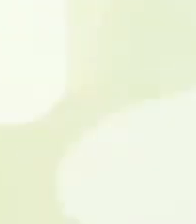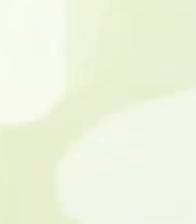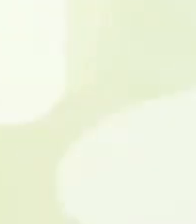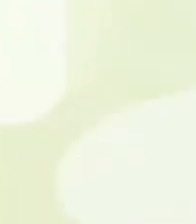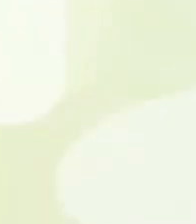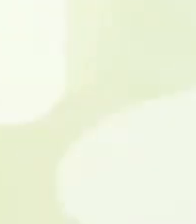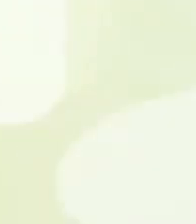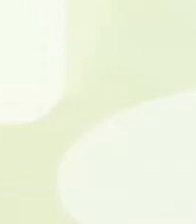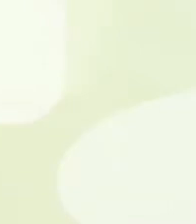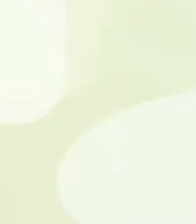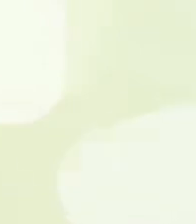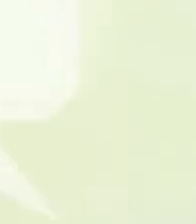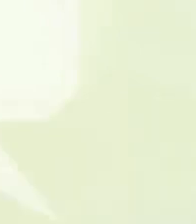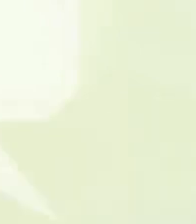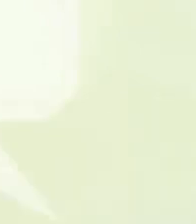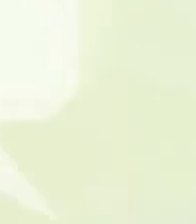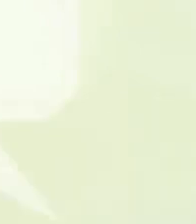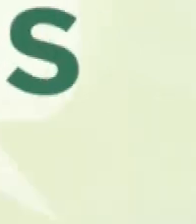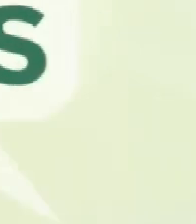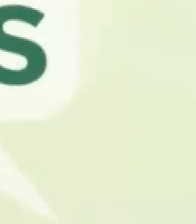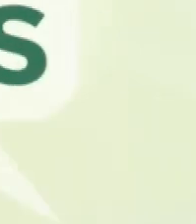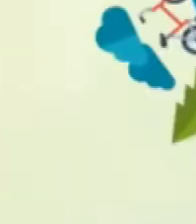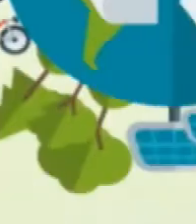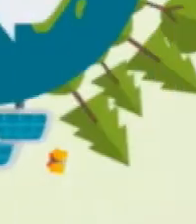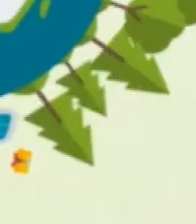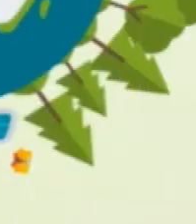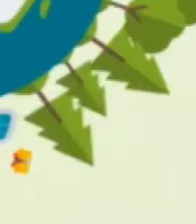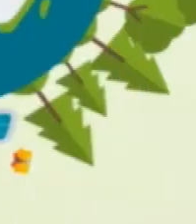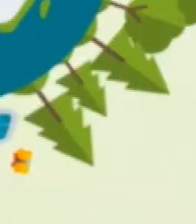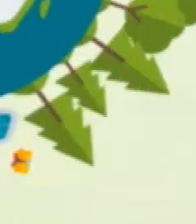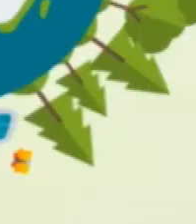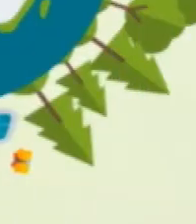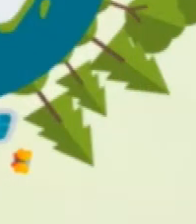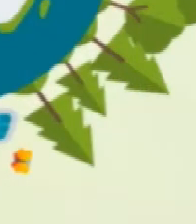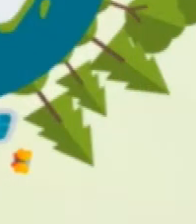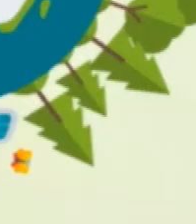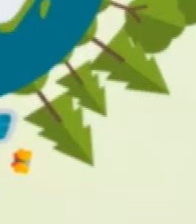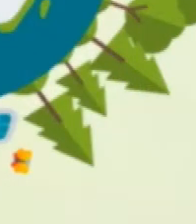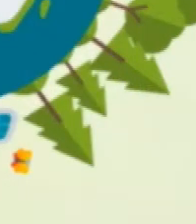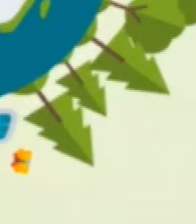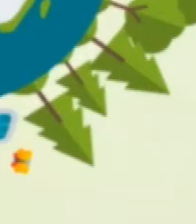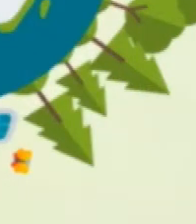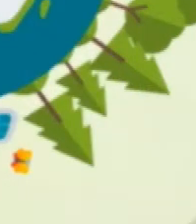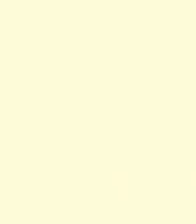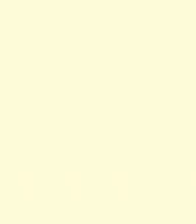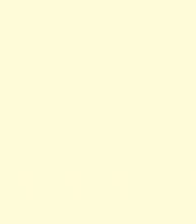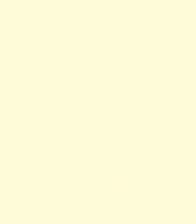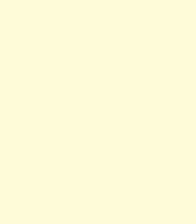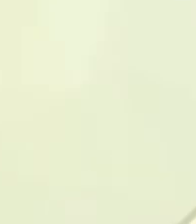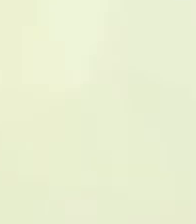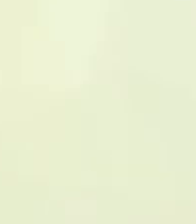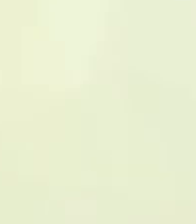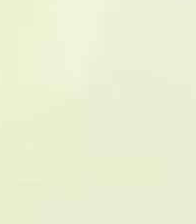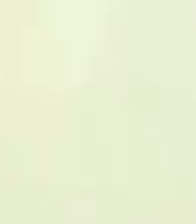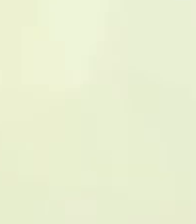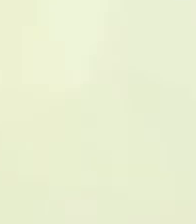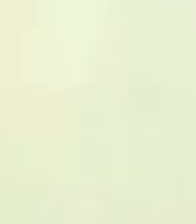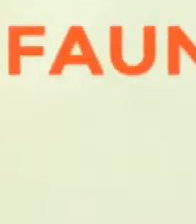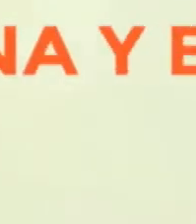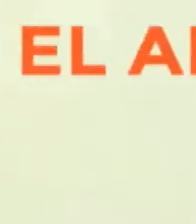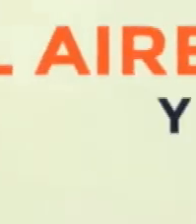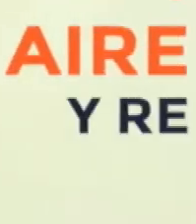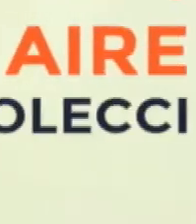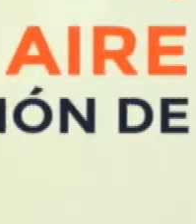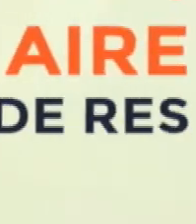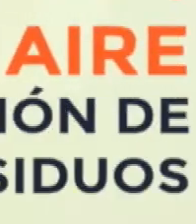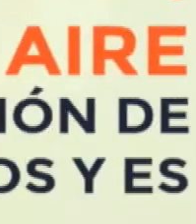¿Sabe que el nuevo Código de Policía incluye 13 artículos relacionados con el medio ambiente? Entre ellos, preservación del agua,